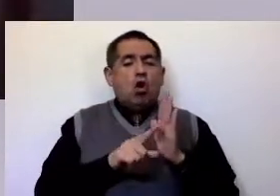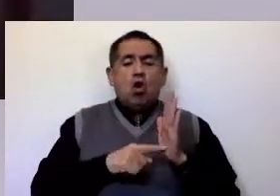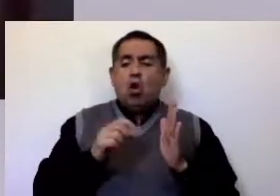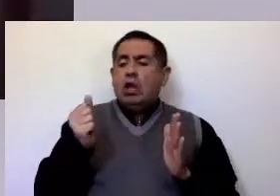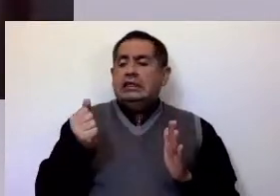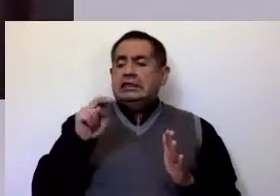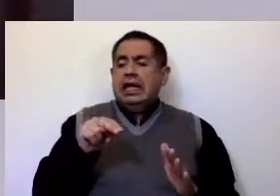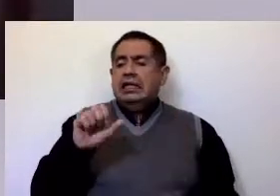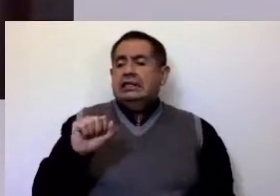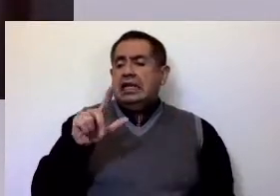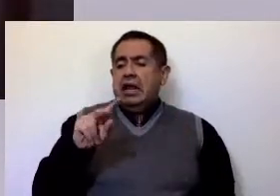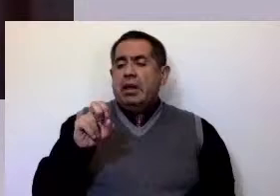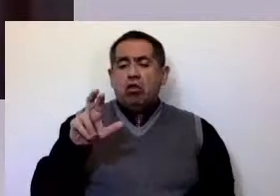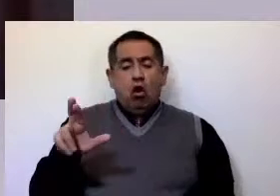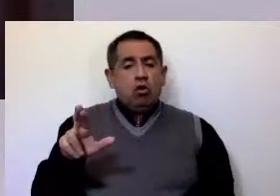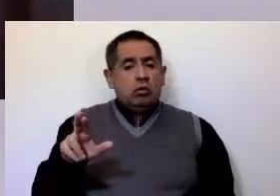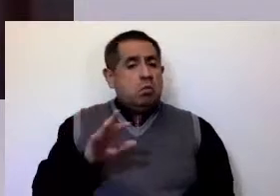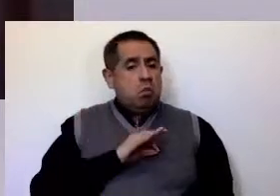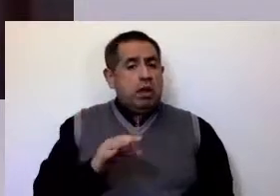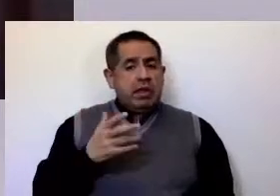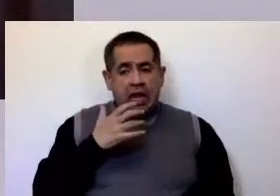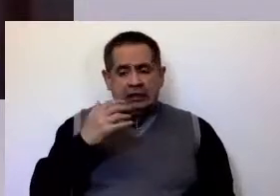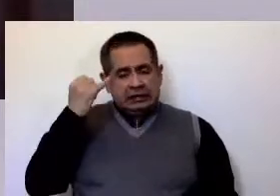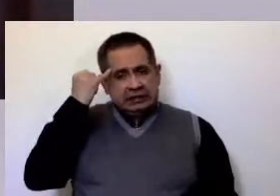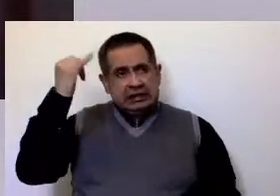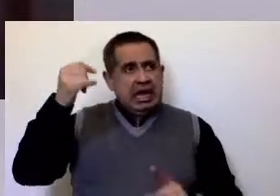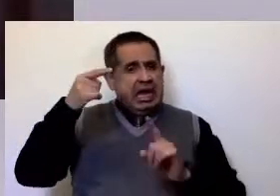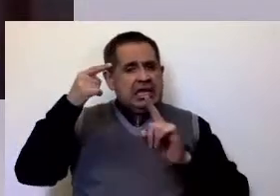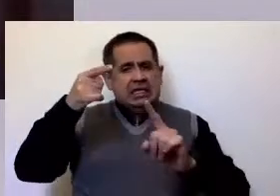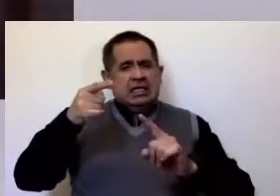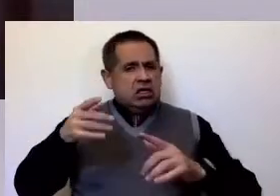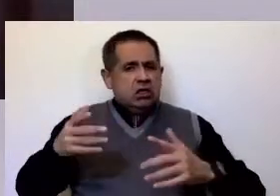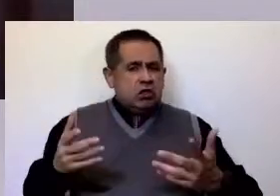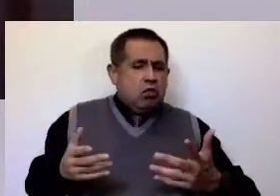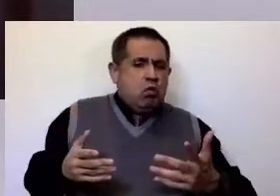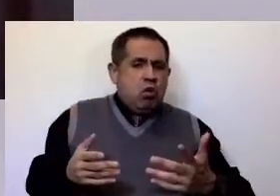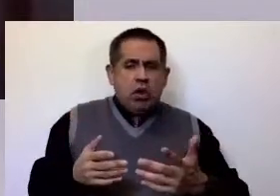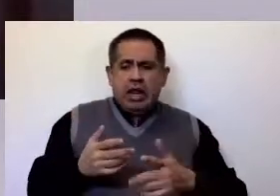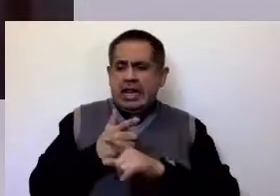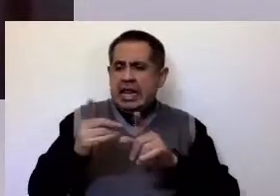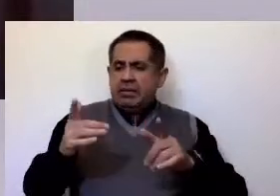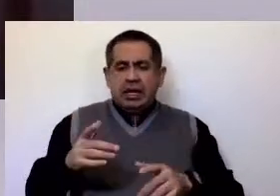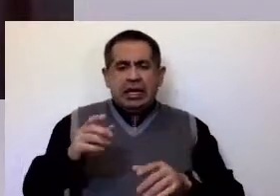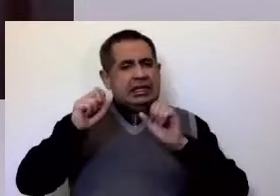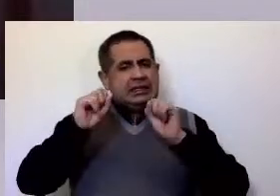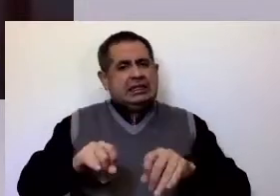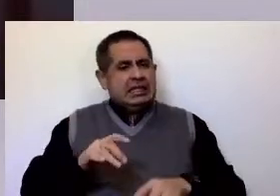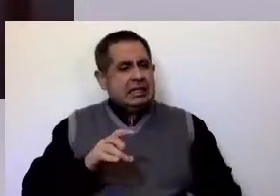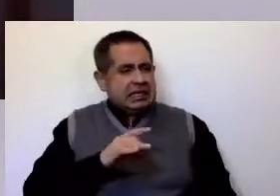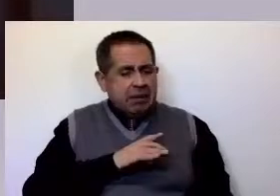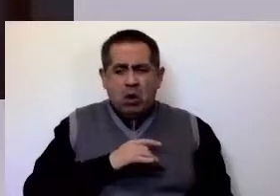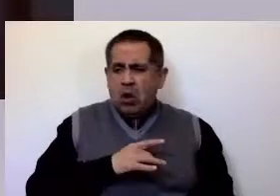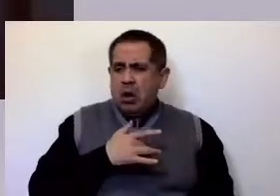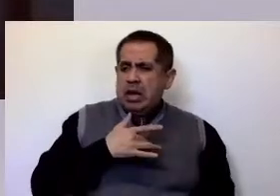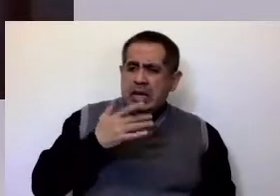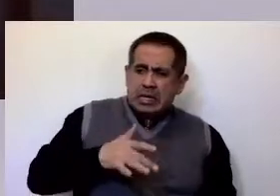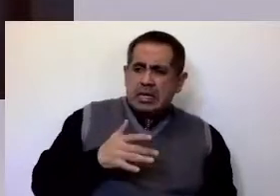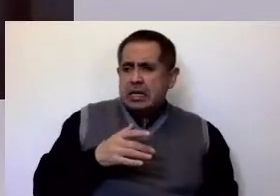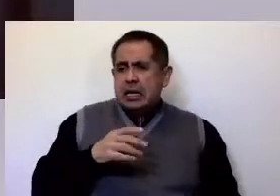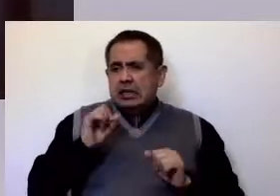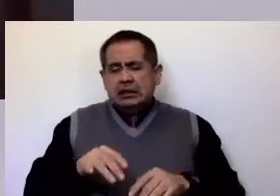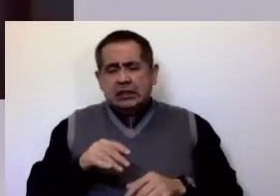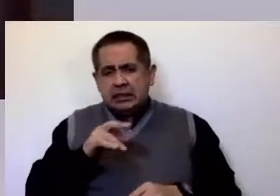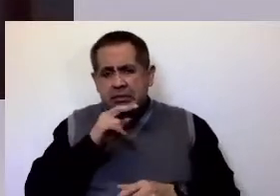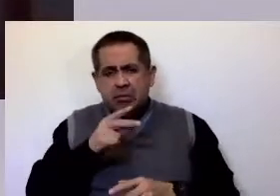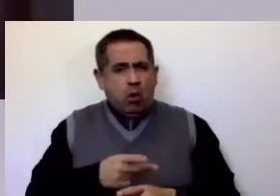sólo puede realizarse el ideal del ser humano libre exento del temor y de la miseria si se crean condiciones